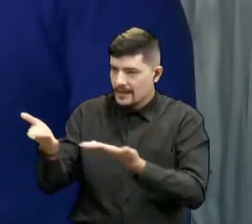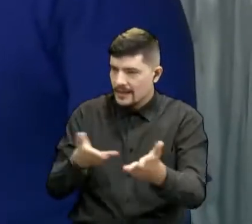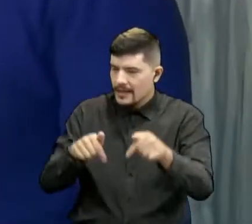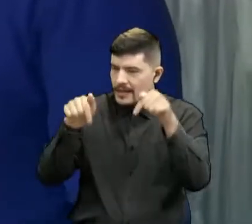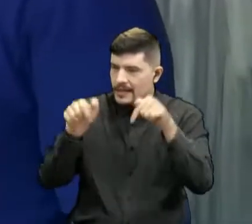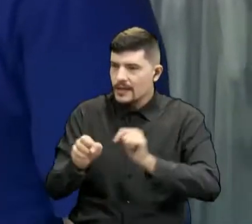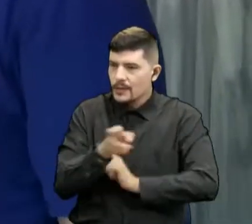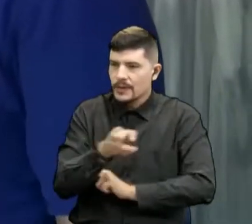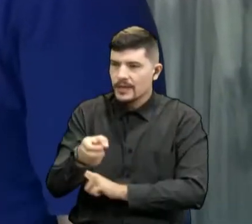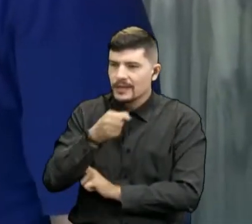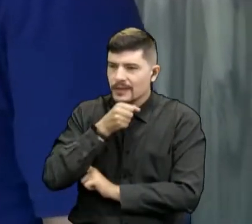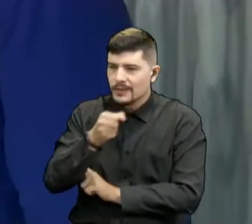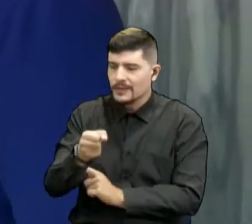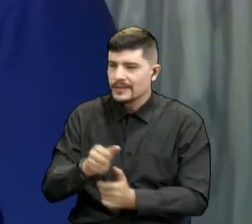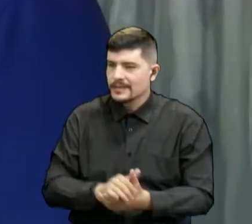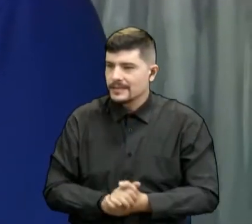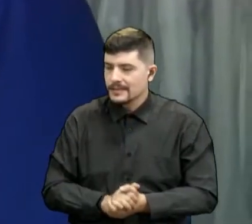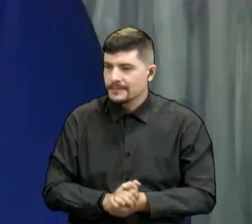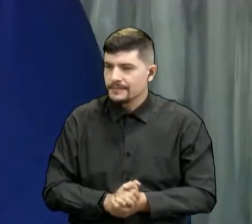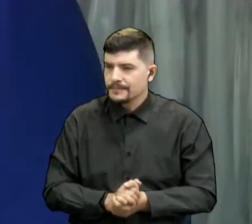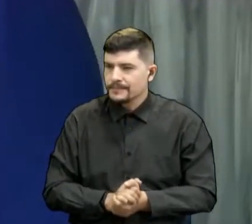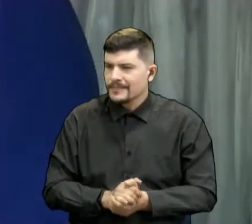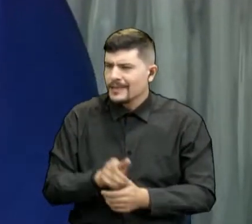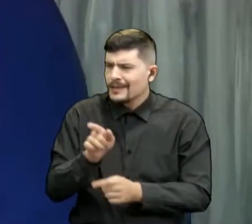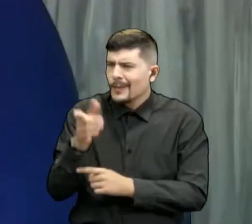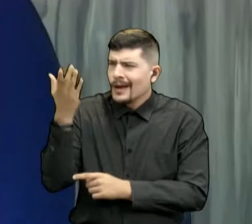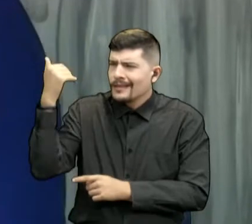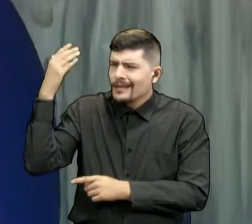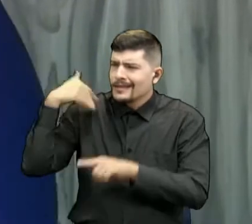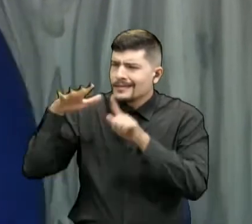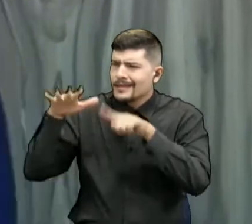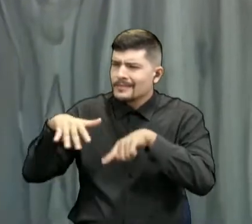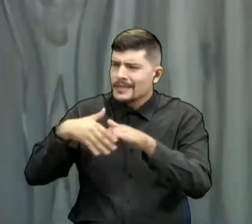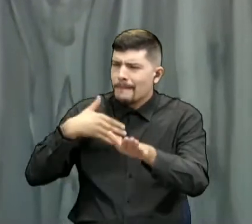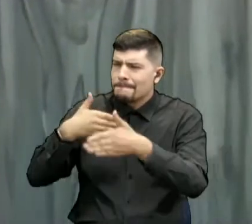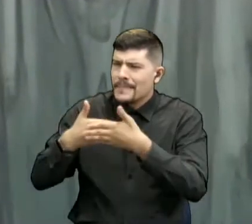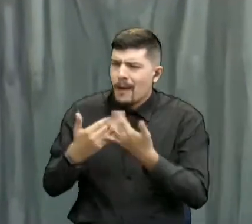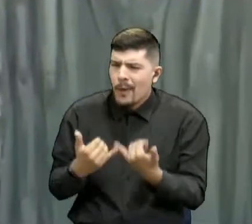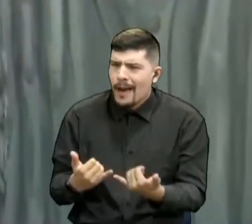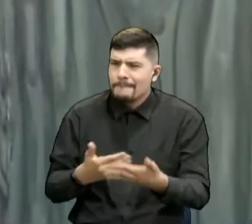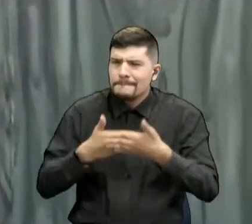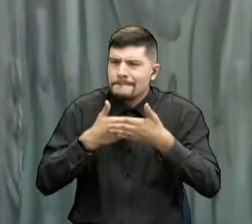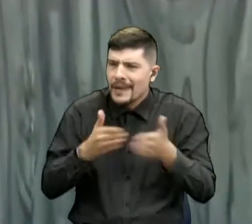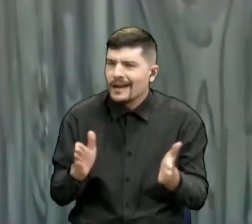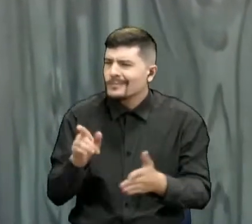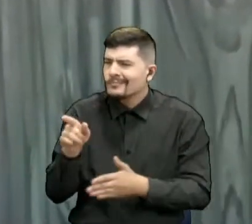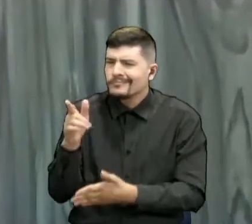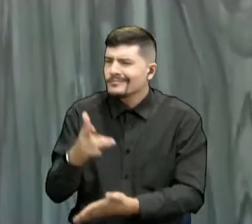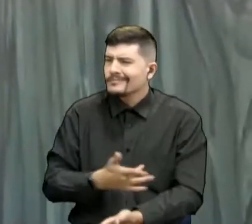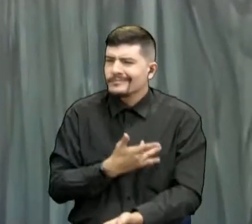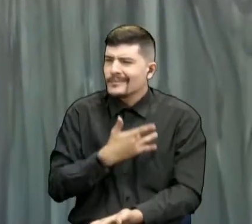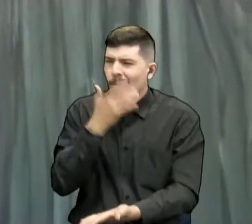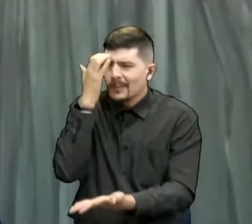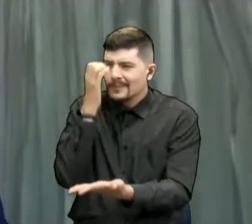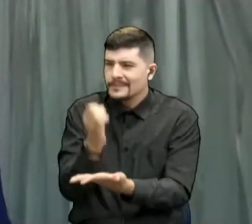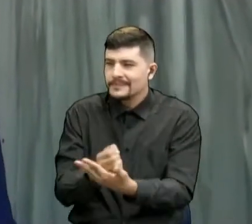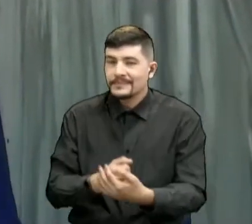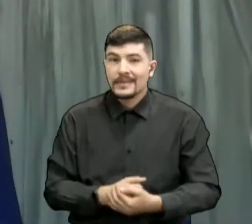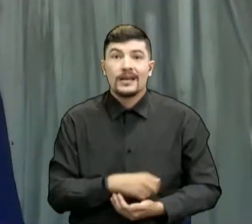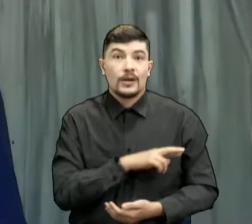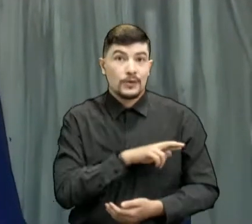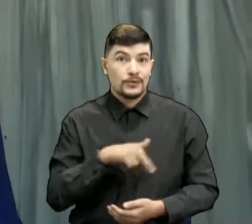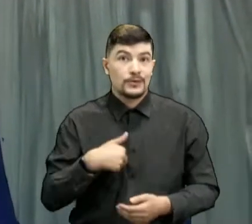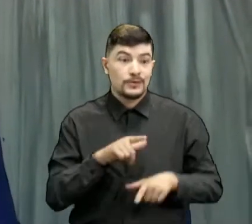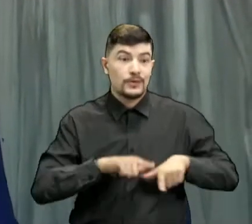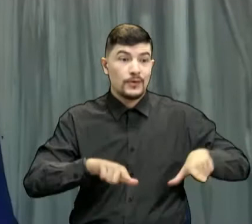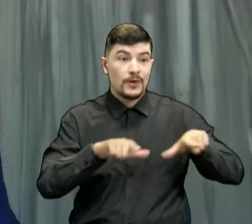qué significa para ustedes que después de tanto tiempo puedan volver a reabrir sus puertas? Sí, nosotros como propietarios estamos contentos porque vamos a abrir después